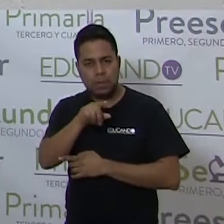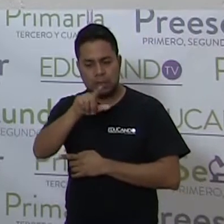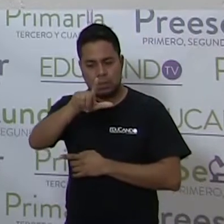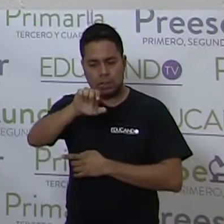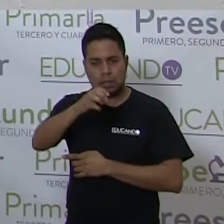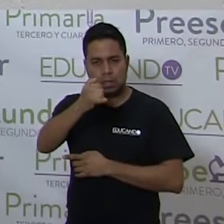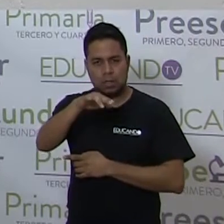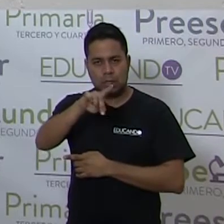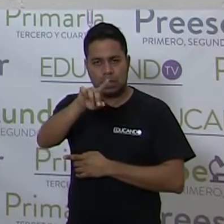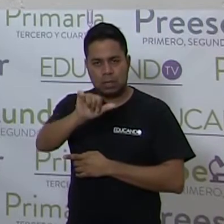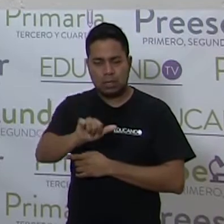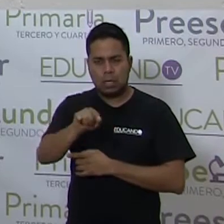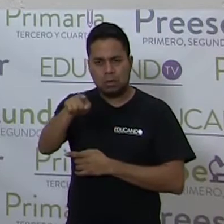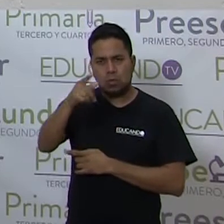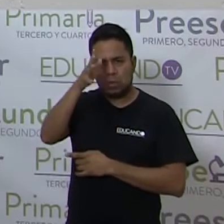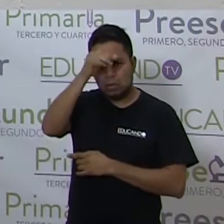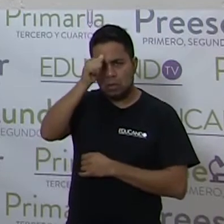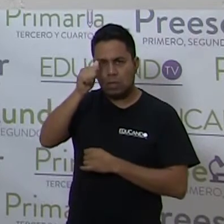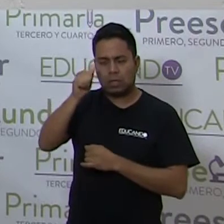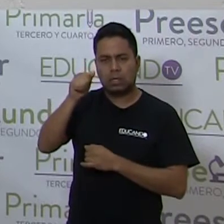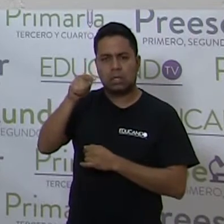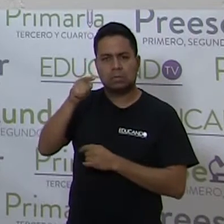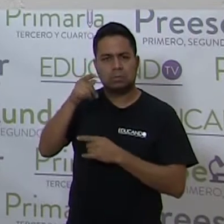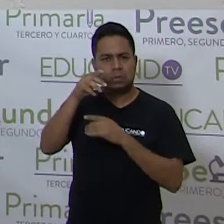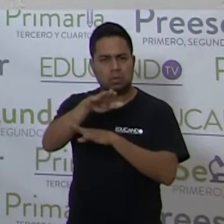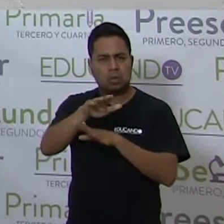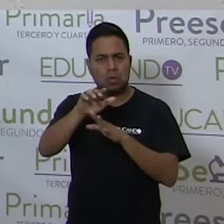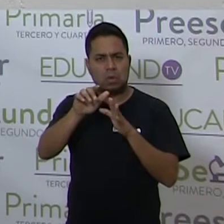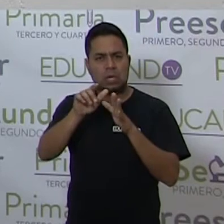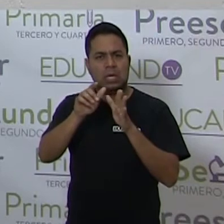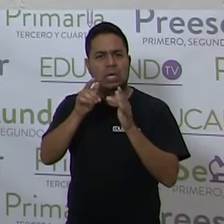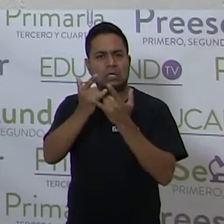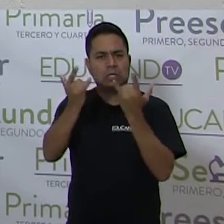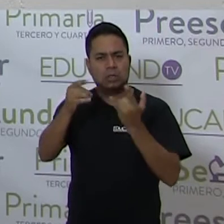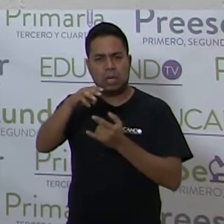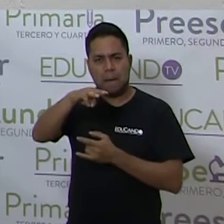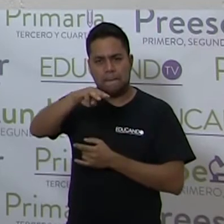¿Alguien recuerda allá en casita, por ejemplo, la leyenda de la Matlacigua?